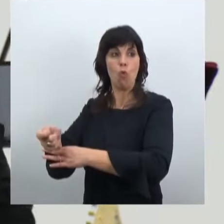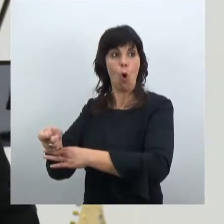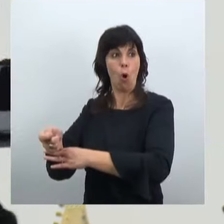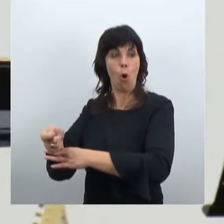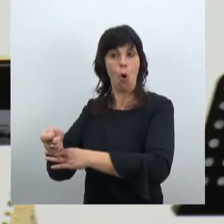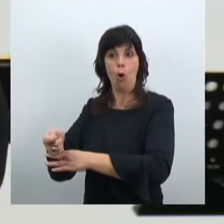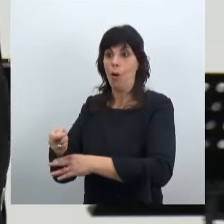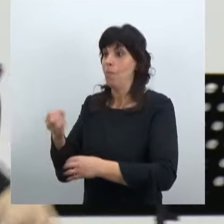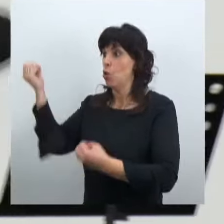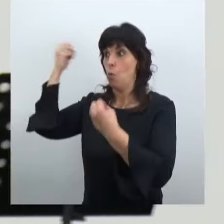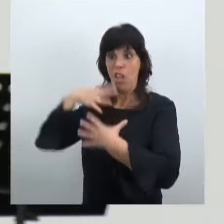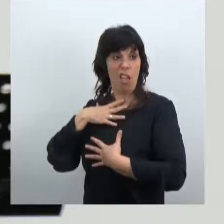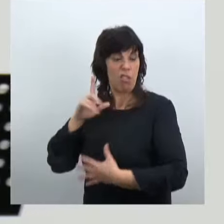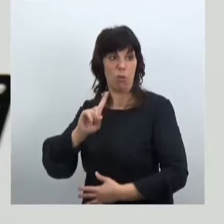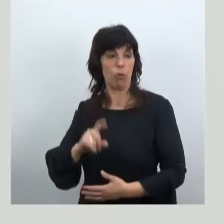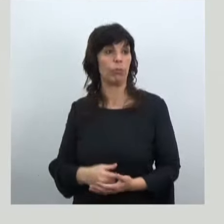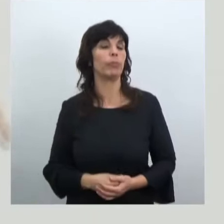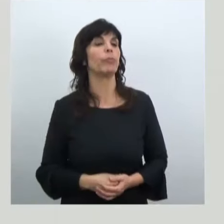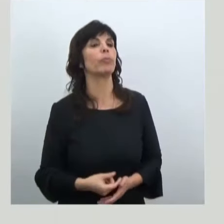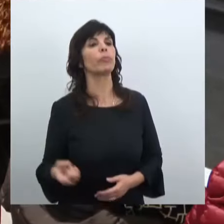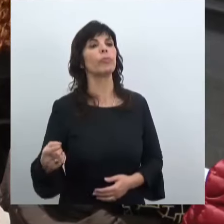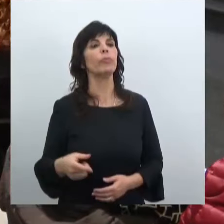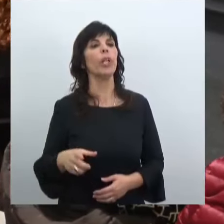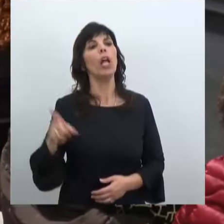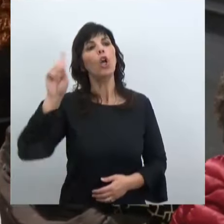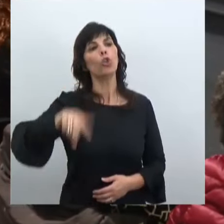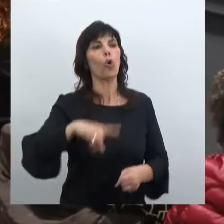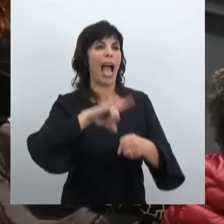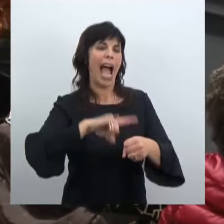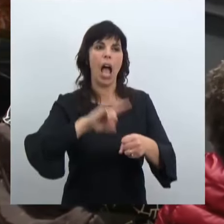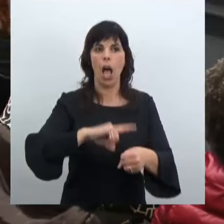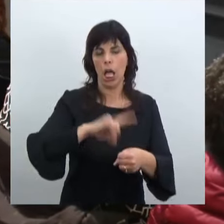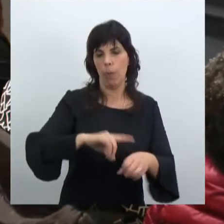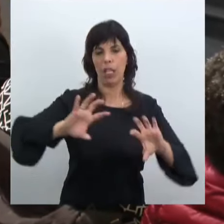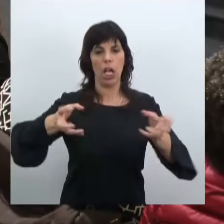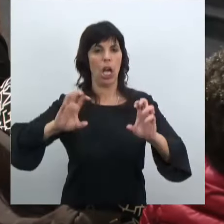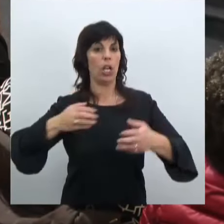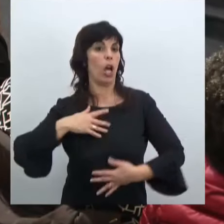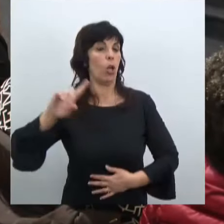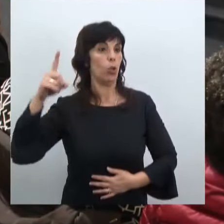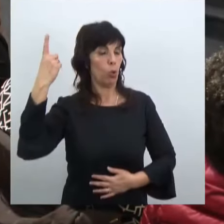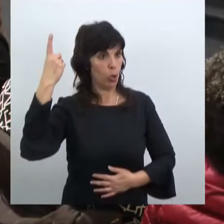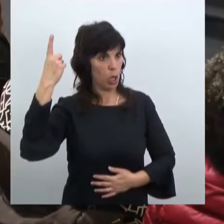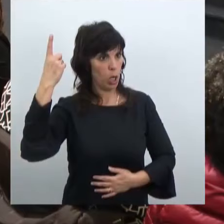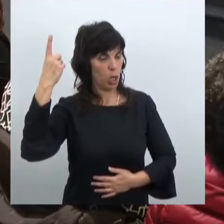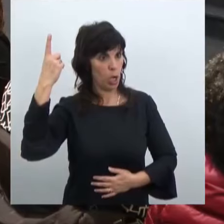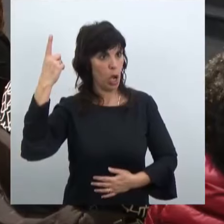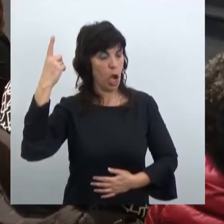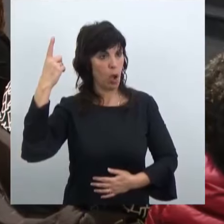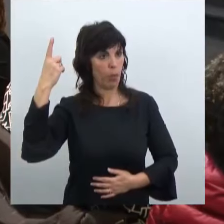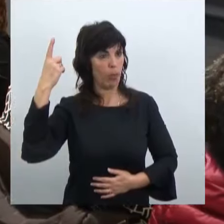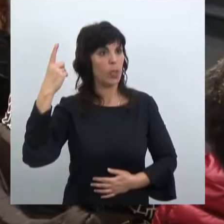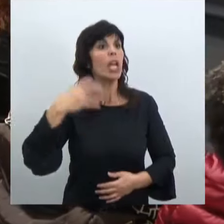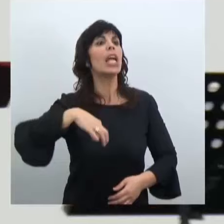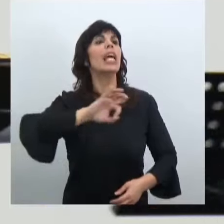en Dynamis Radio, porque es el día de los testimonios. Quiero que sepas, que veas cómo el Señor